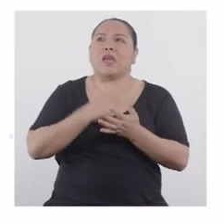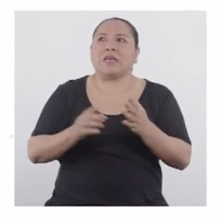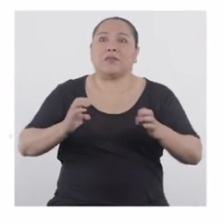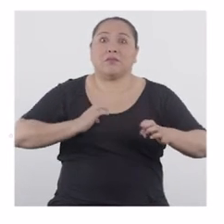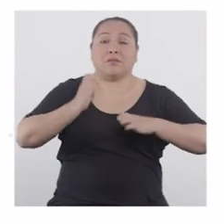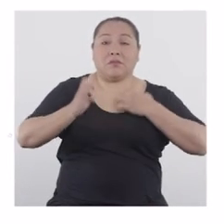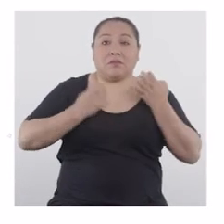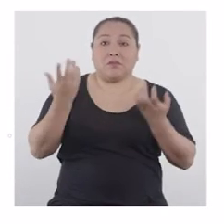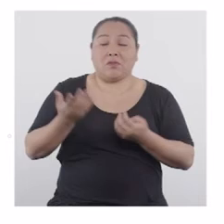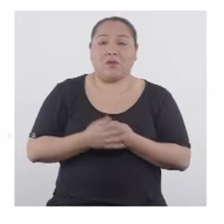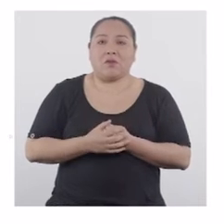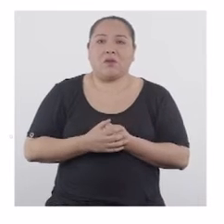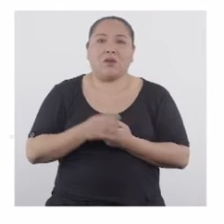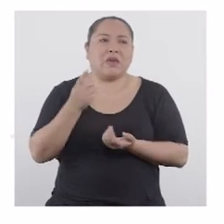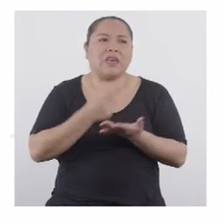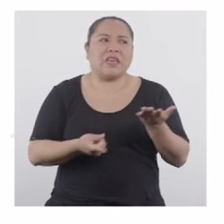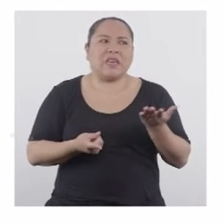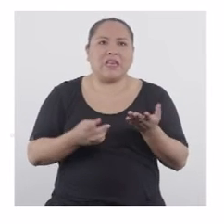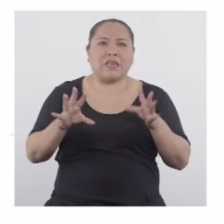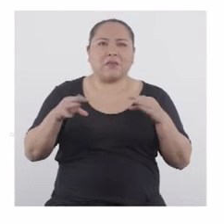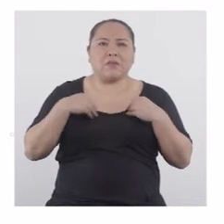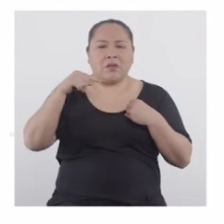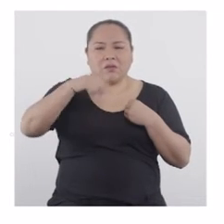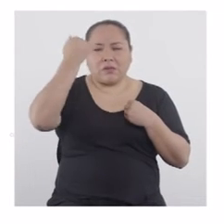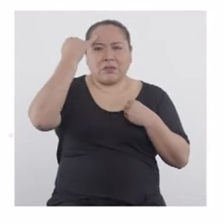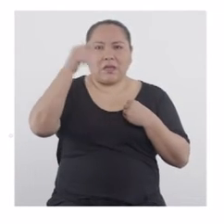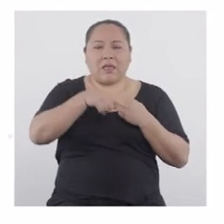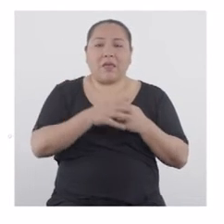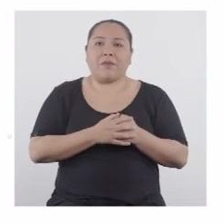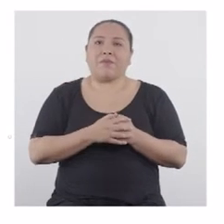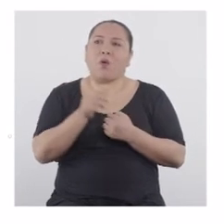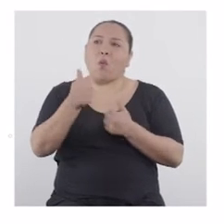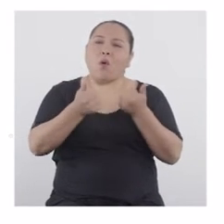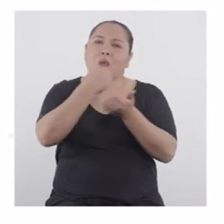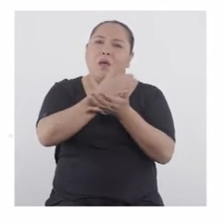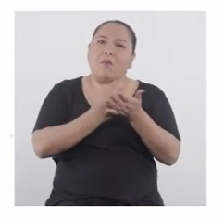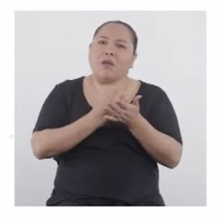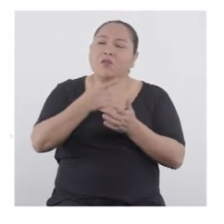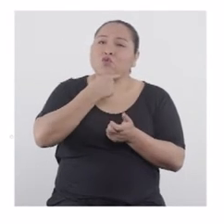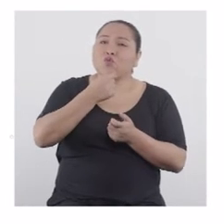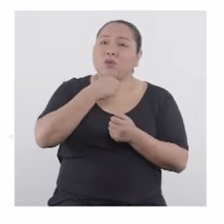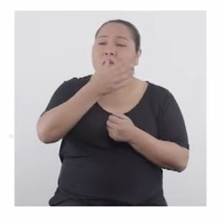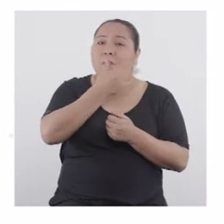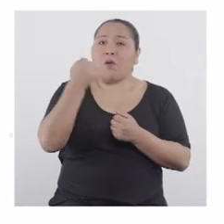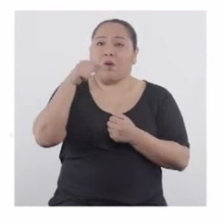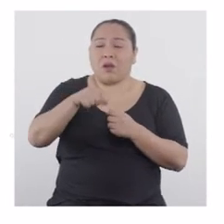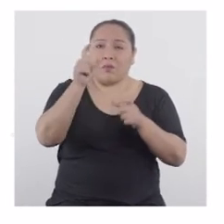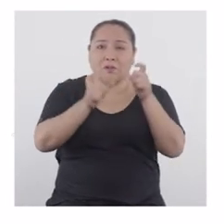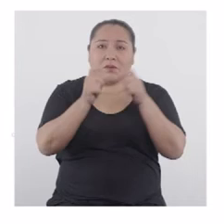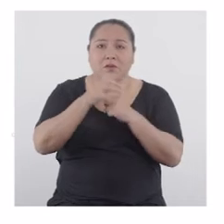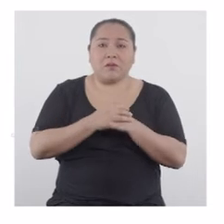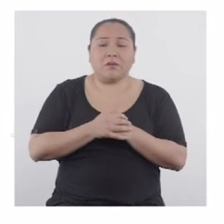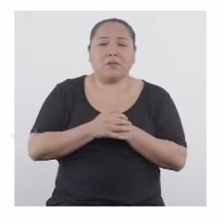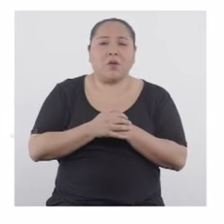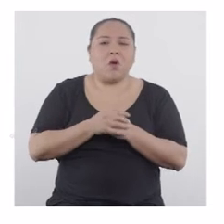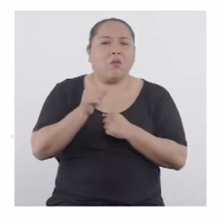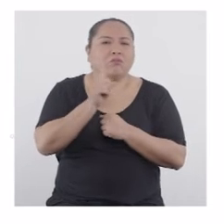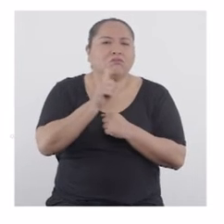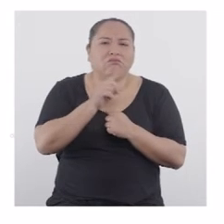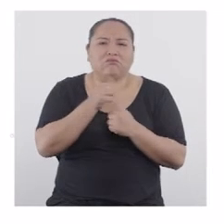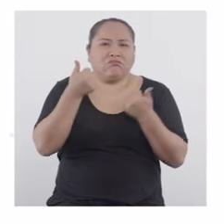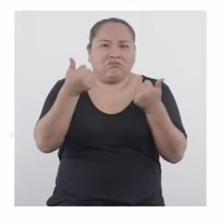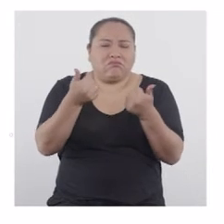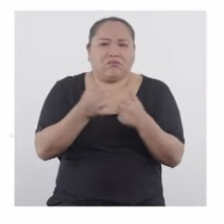¿Qué los emocionó más? ¿Qué los convenció sobre la idea? ¿Qué parte les gustaría mejorar a los usuarios? ¿Qué